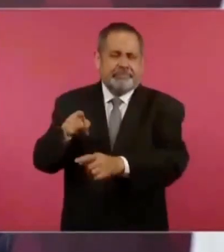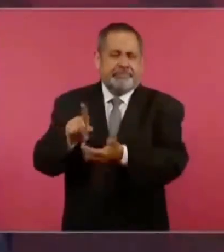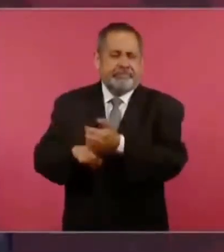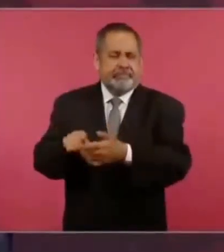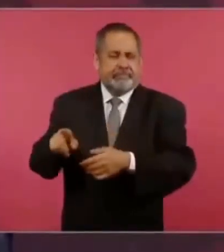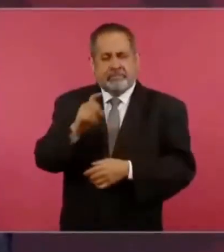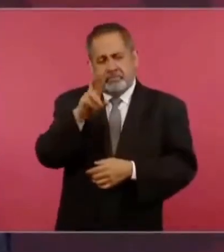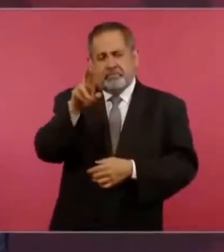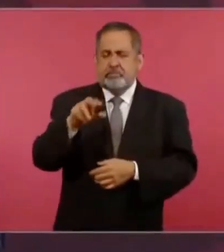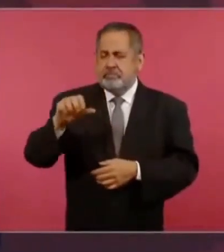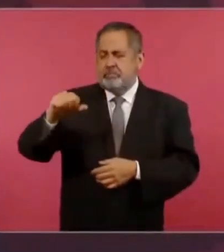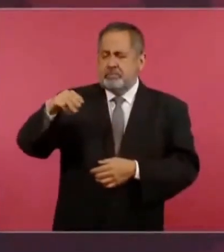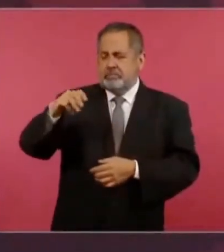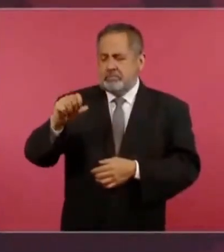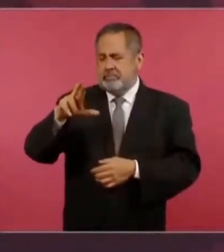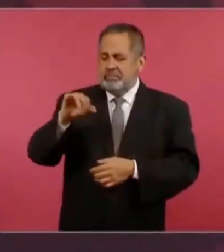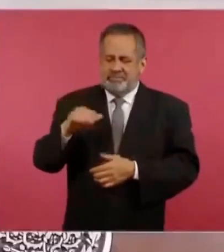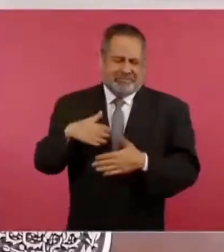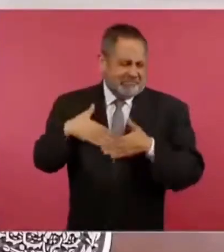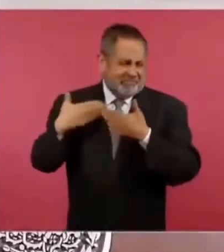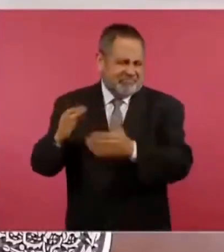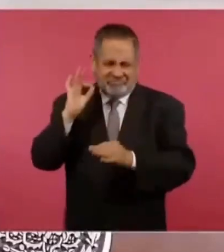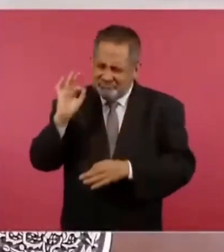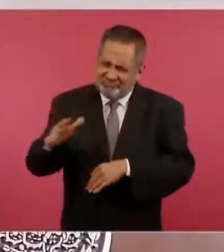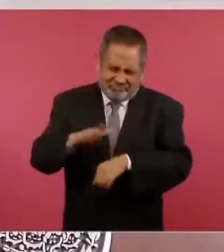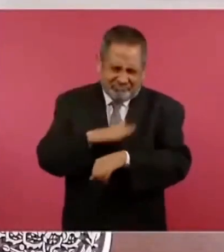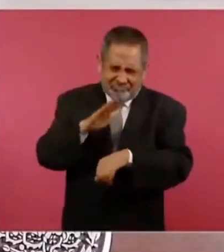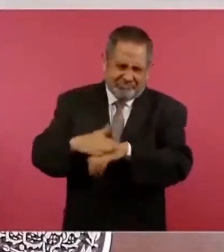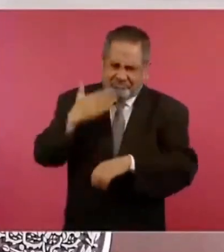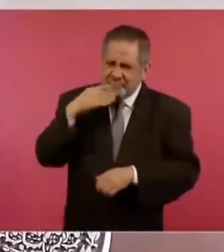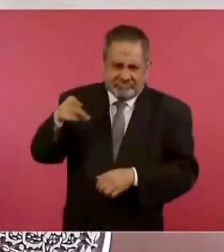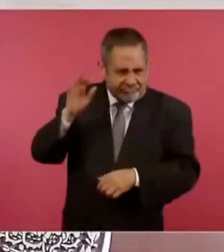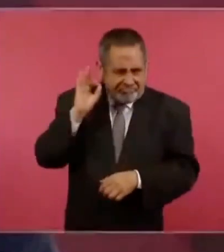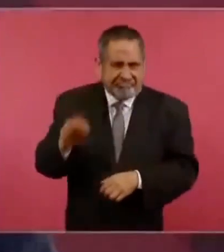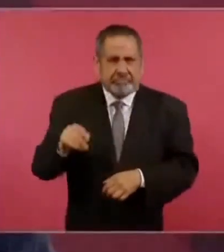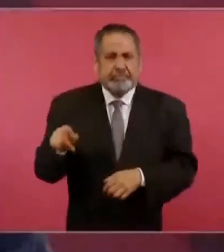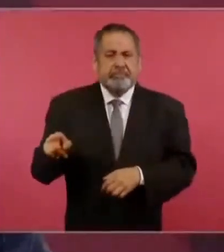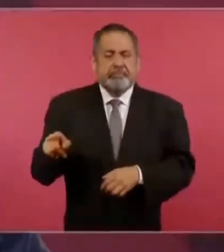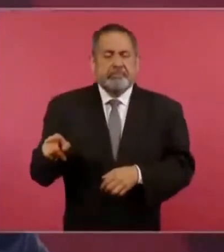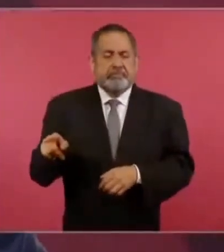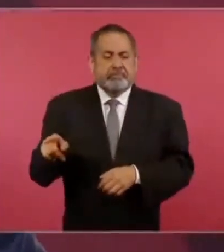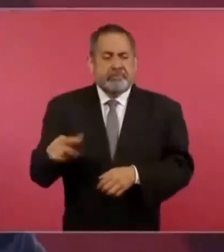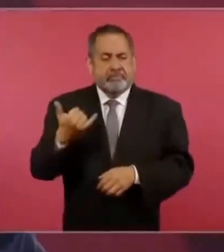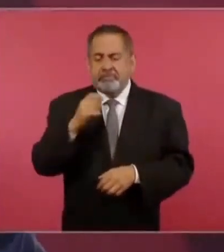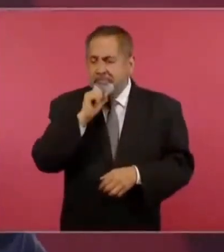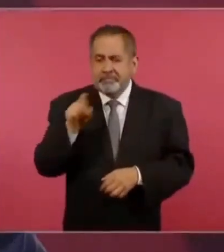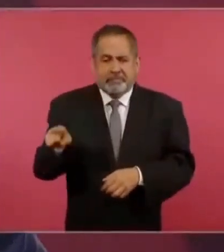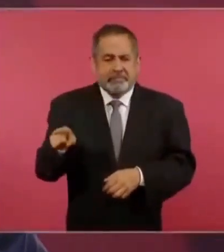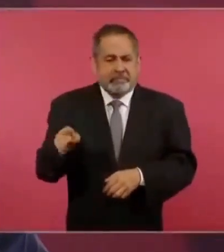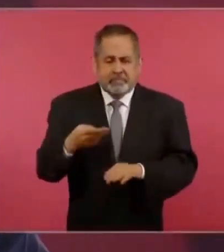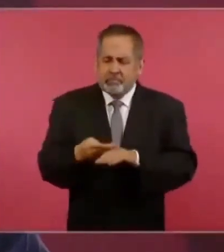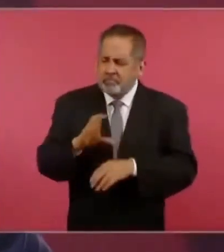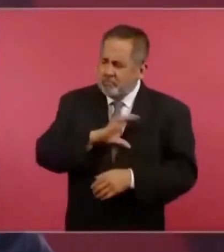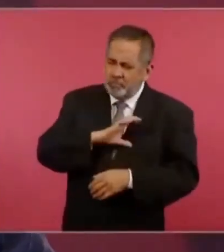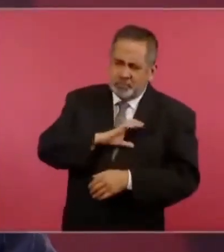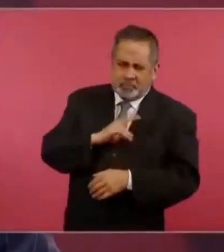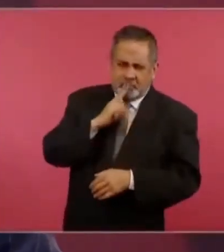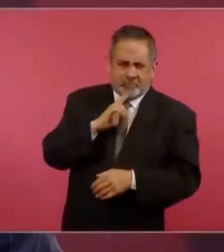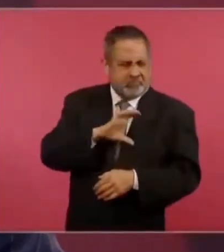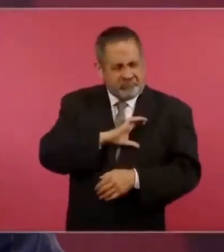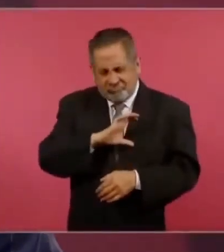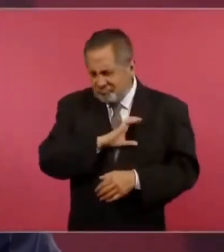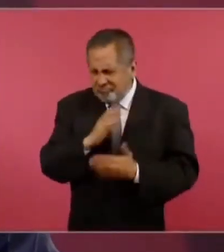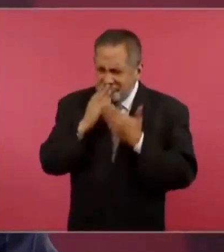en el doctor. Y desde luego le tenemos mucho afecto, mucho